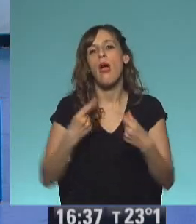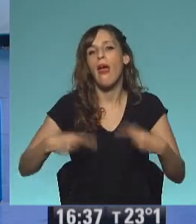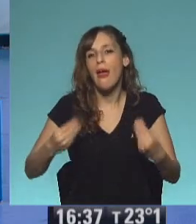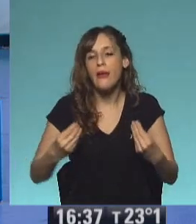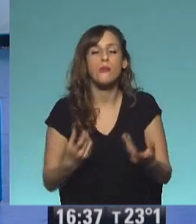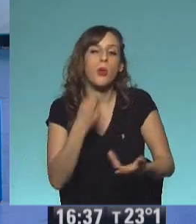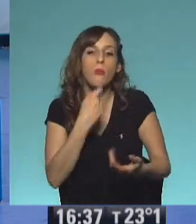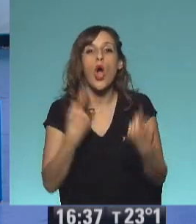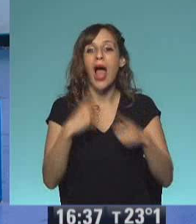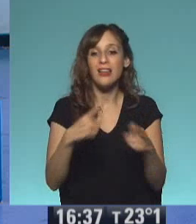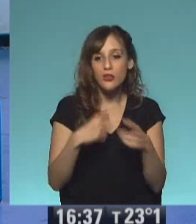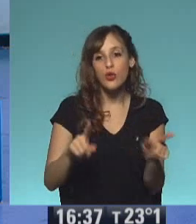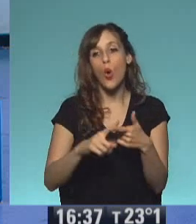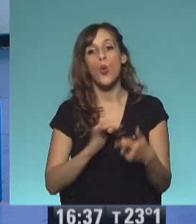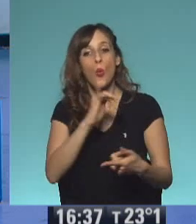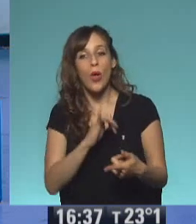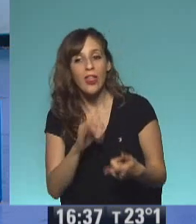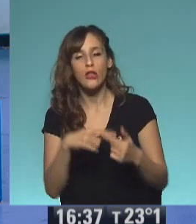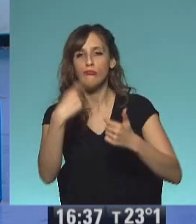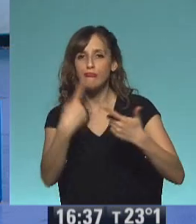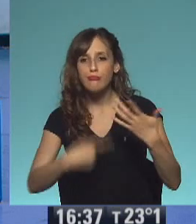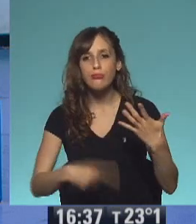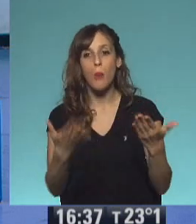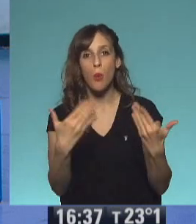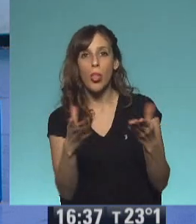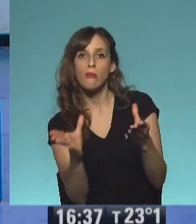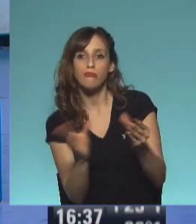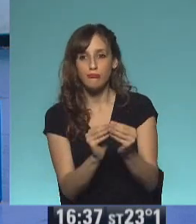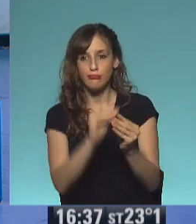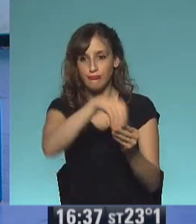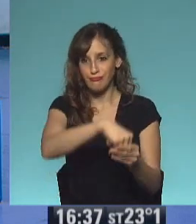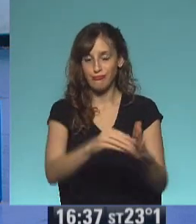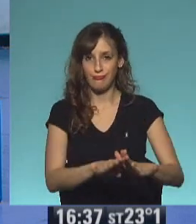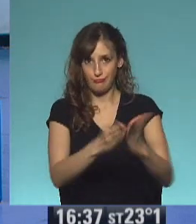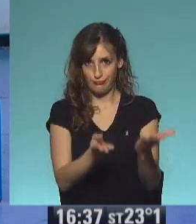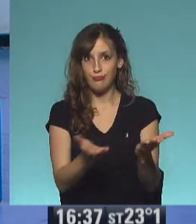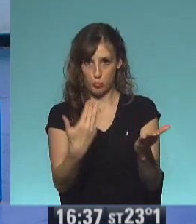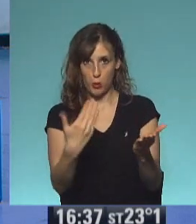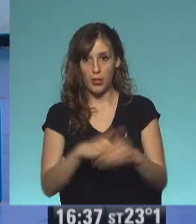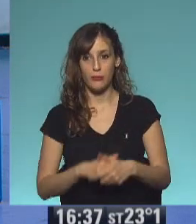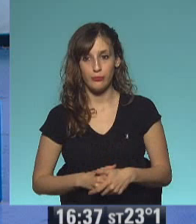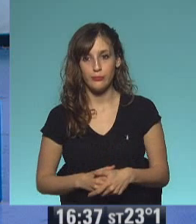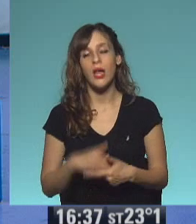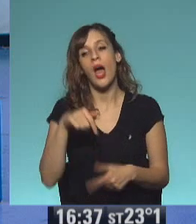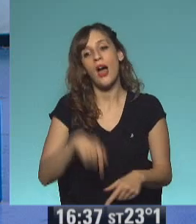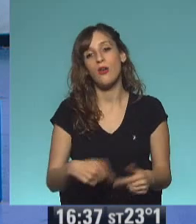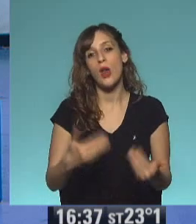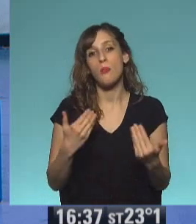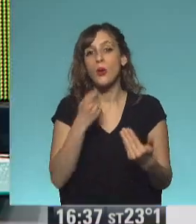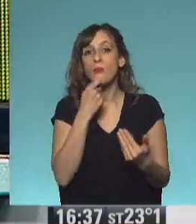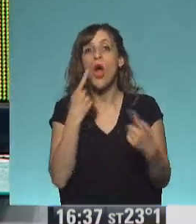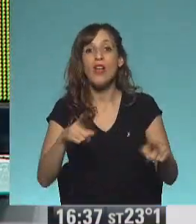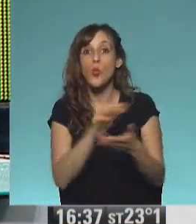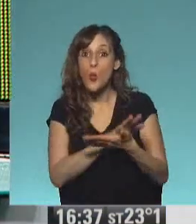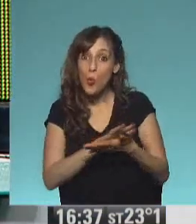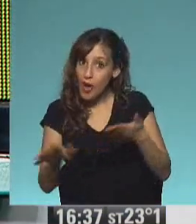una canción así sea un cuento no pueden ir recopilando y después si quieren nos lo comparten quizás ahora suman esta canción no